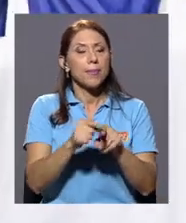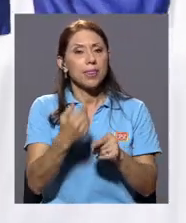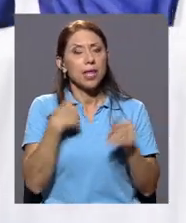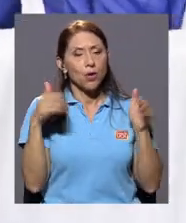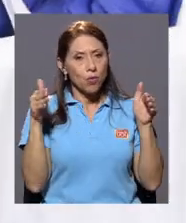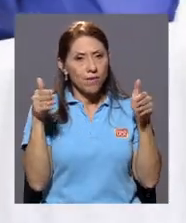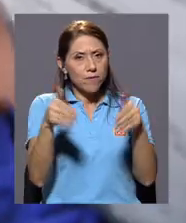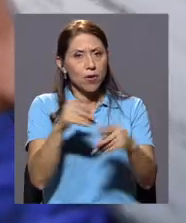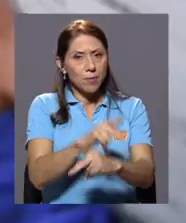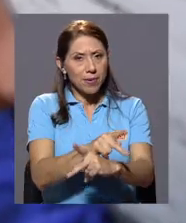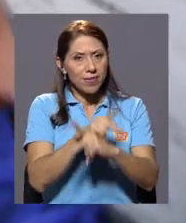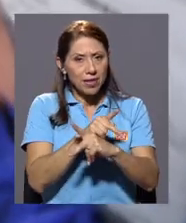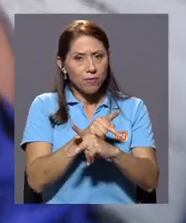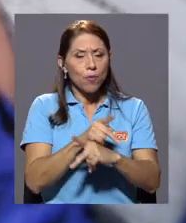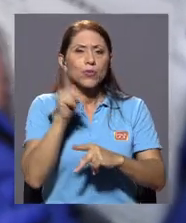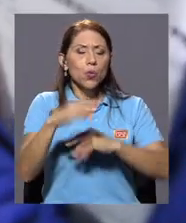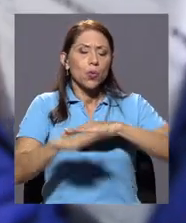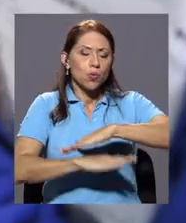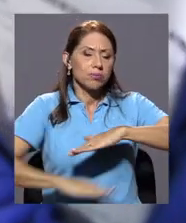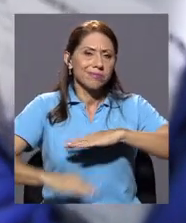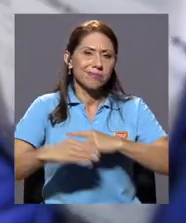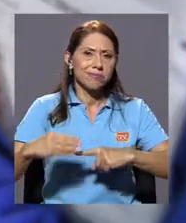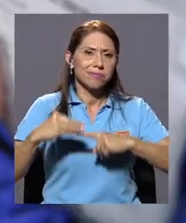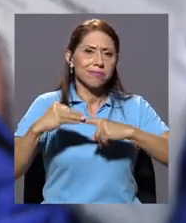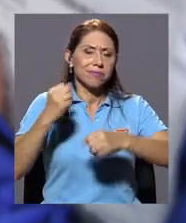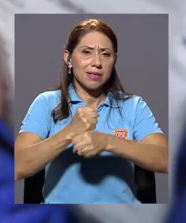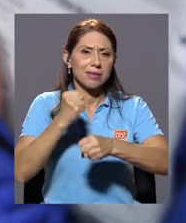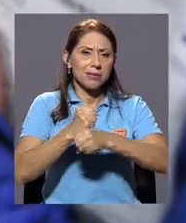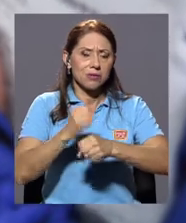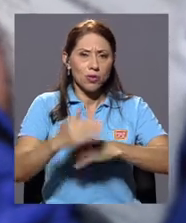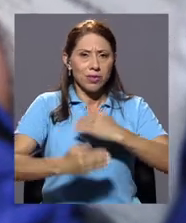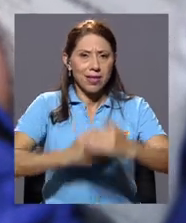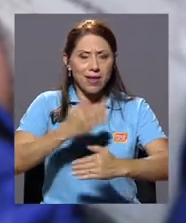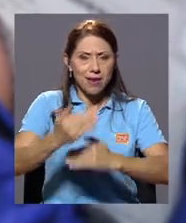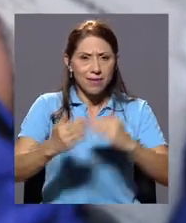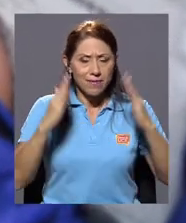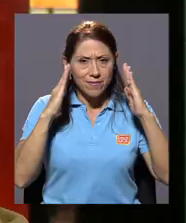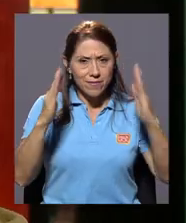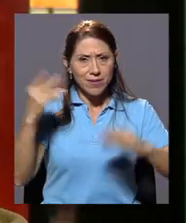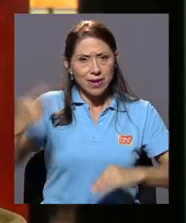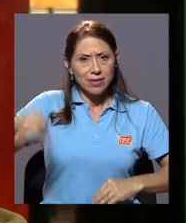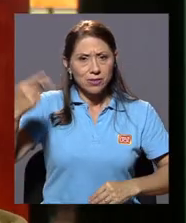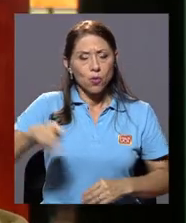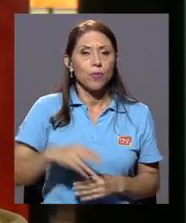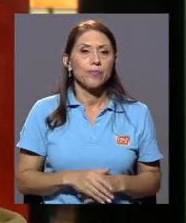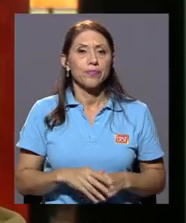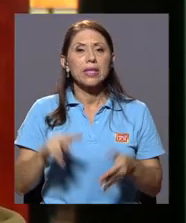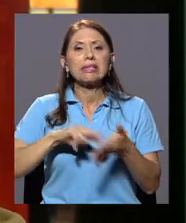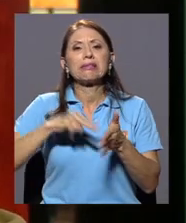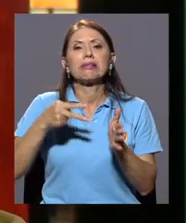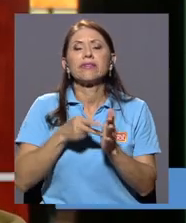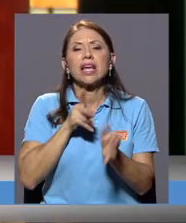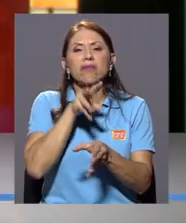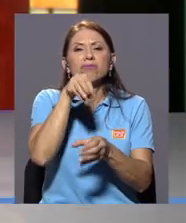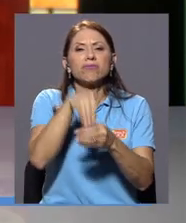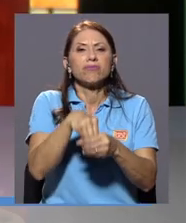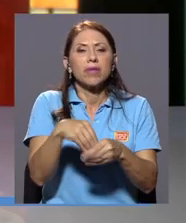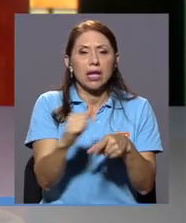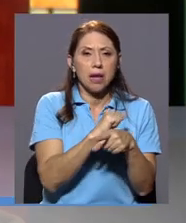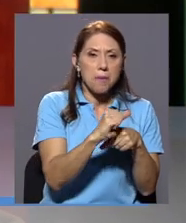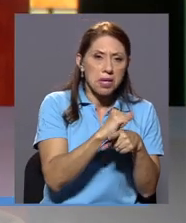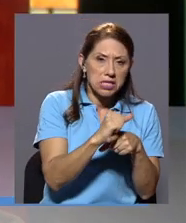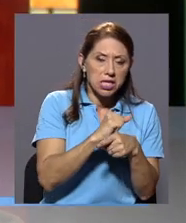enfoque preventivo, uno de los pilares fundamentales de la gestión del riesgo, que implica capacitaciones,